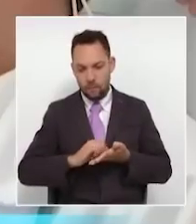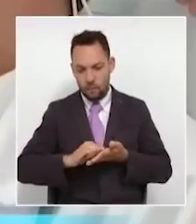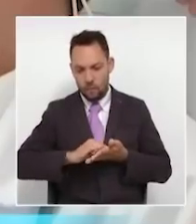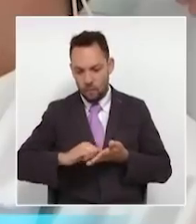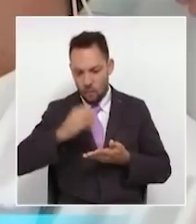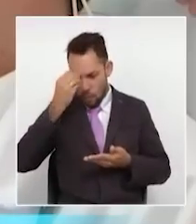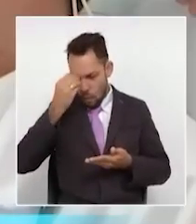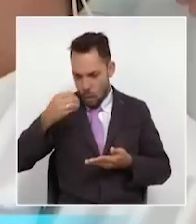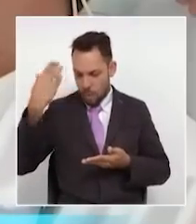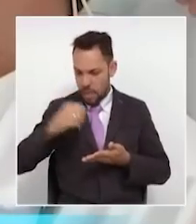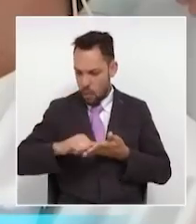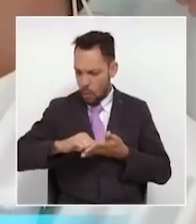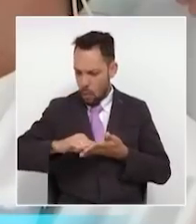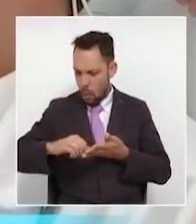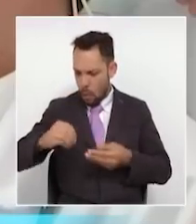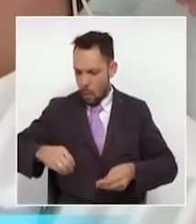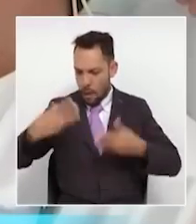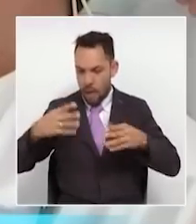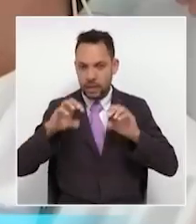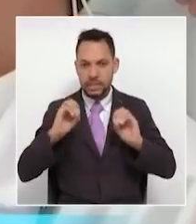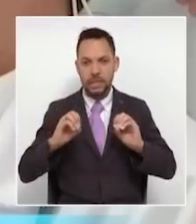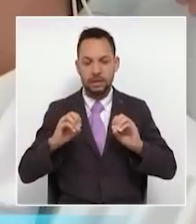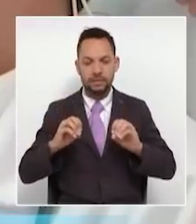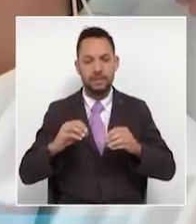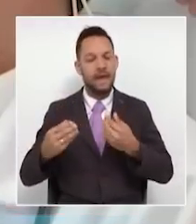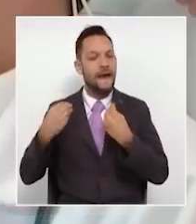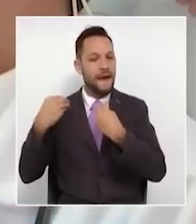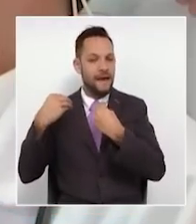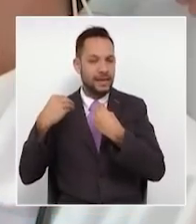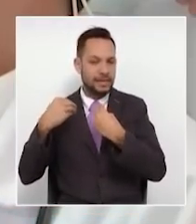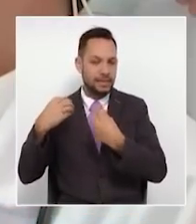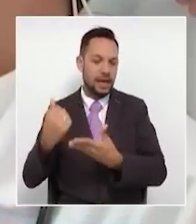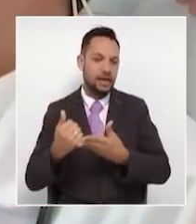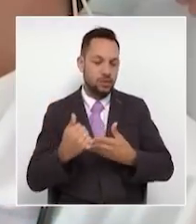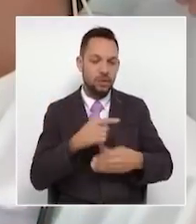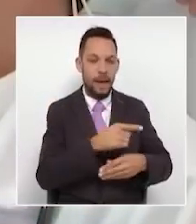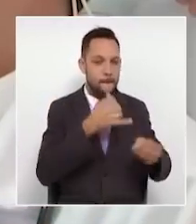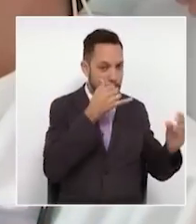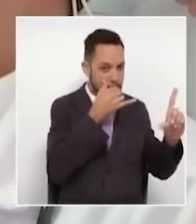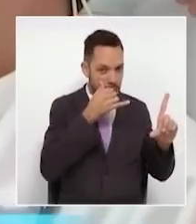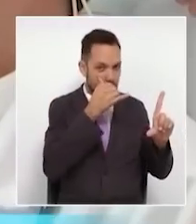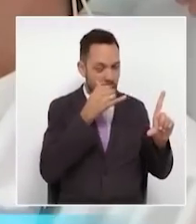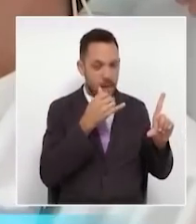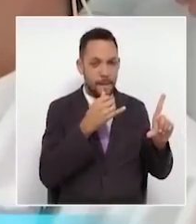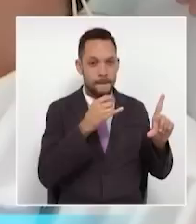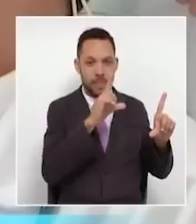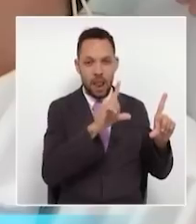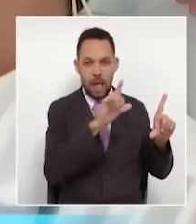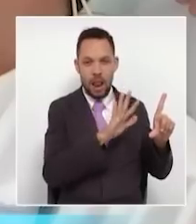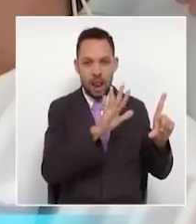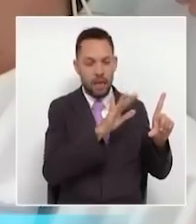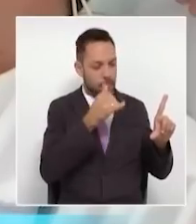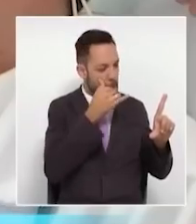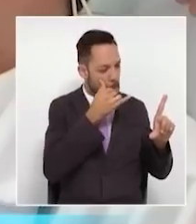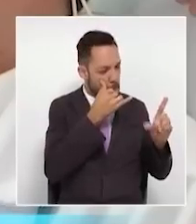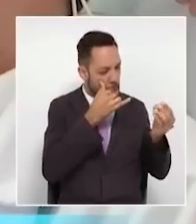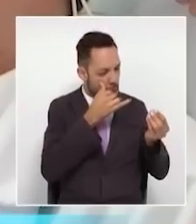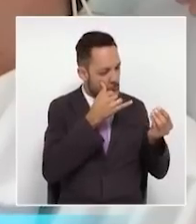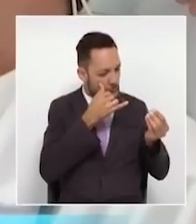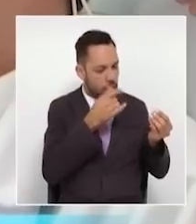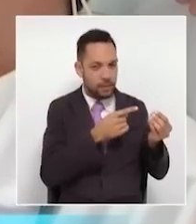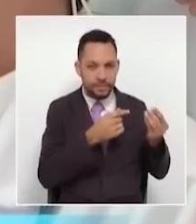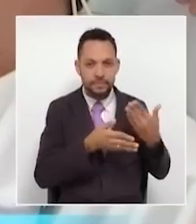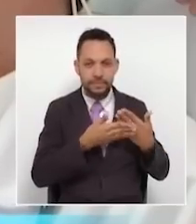cómo debe funcionar de manera mejor entonces el paciente es como si se estuviera viendo en un espejo su